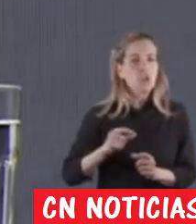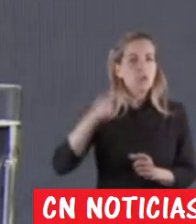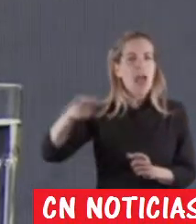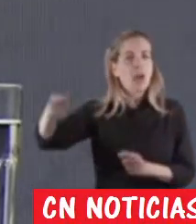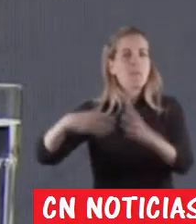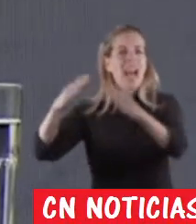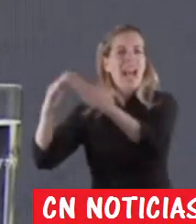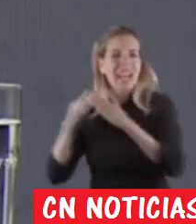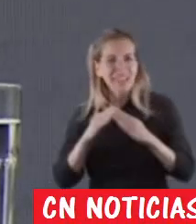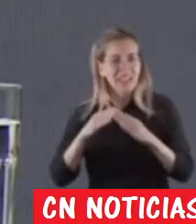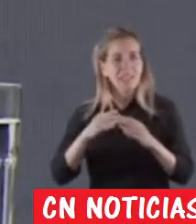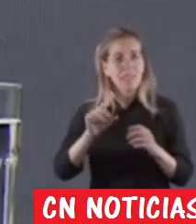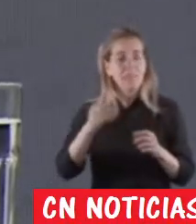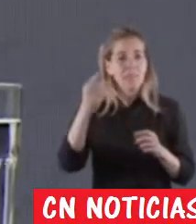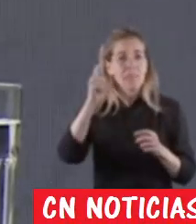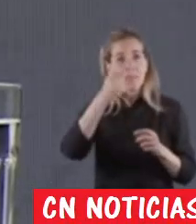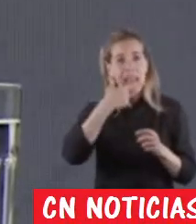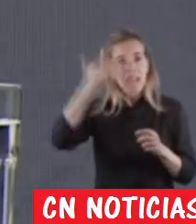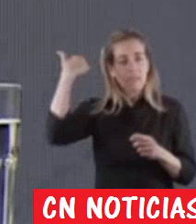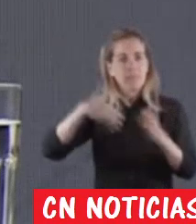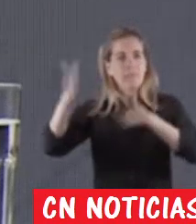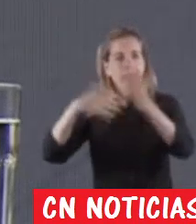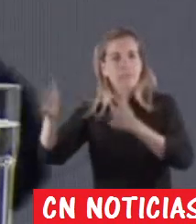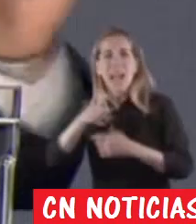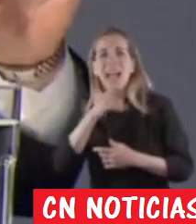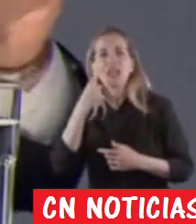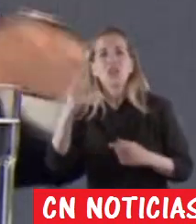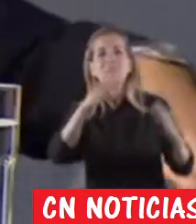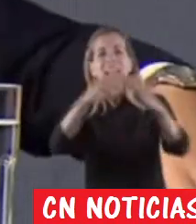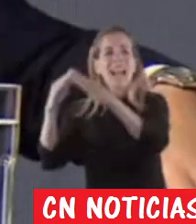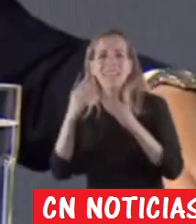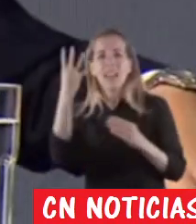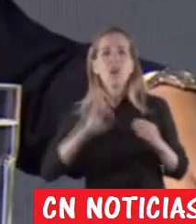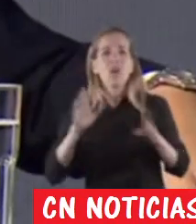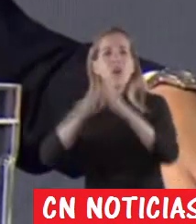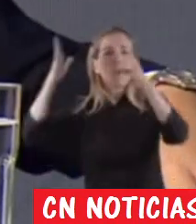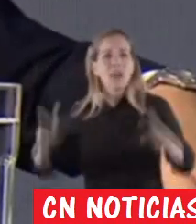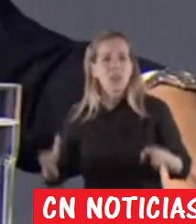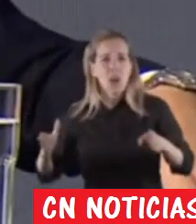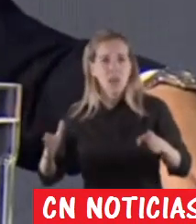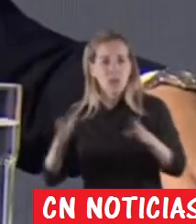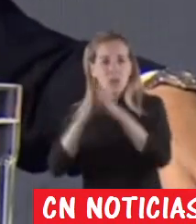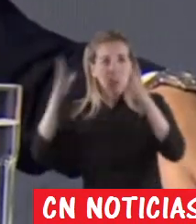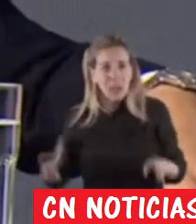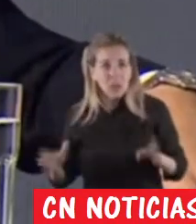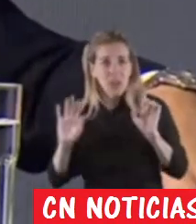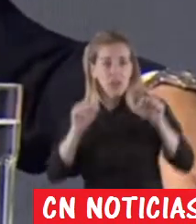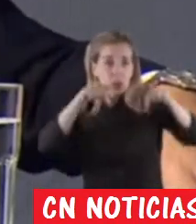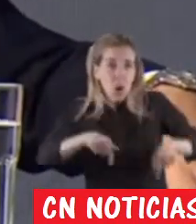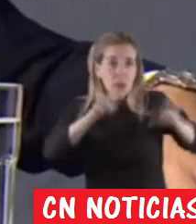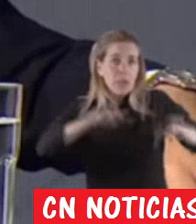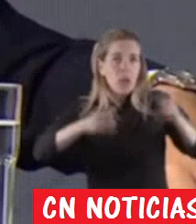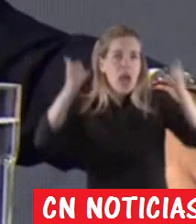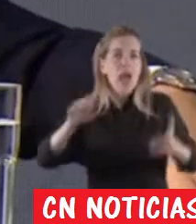Hicieron 14.000 casas en 4 años. Generaron un montón de problemas en los que son deudores hoy de esos